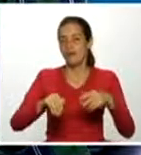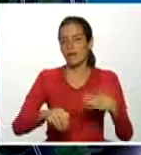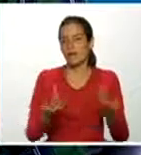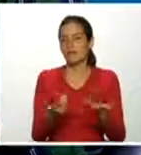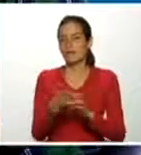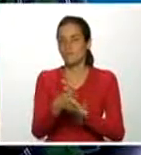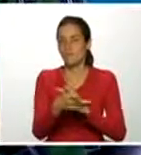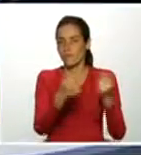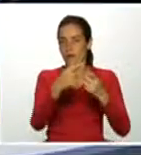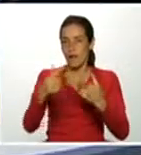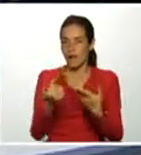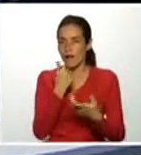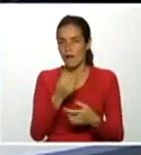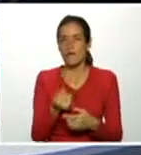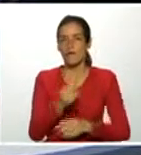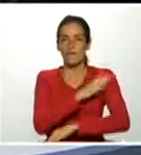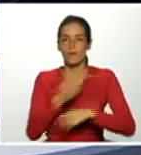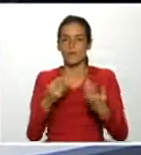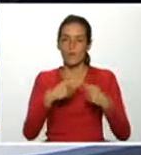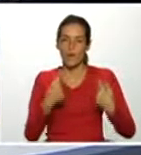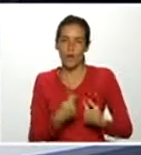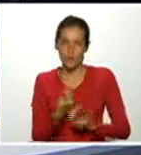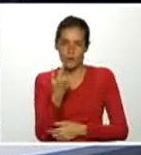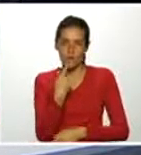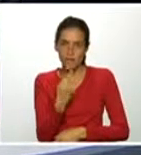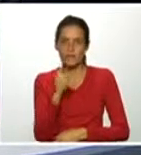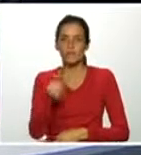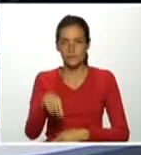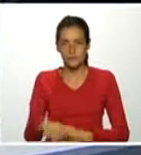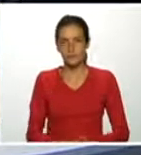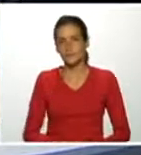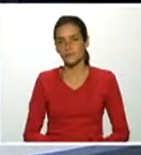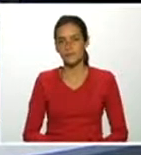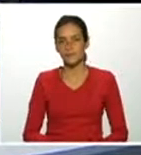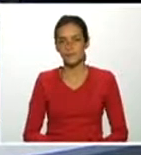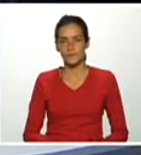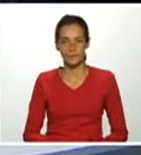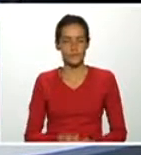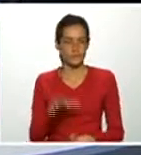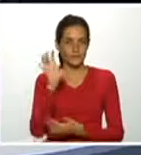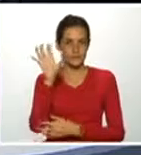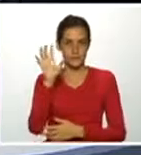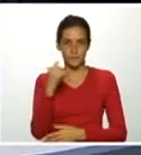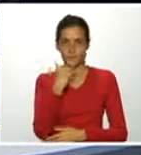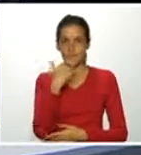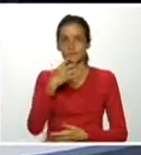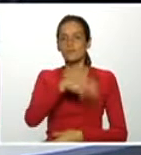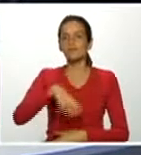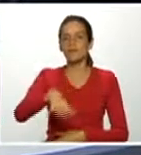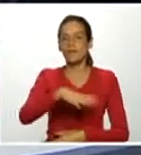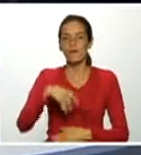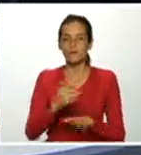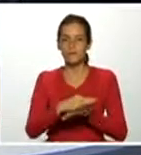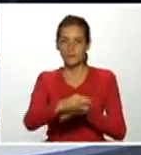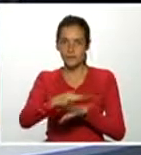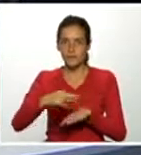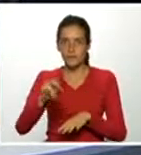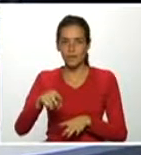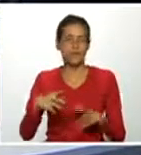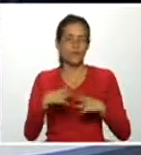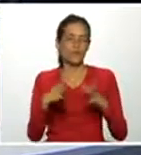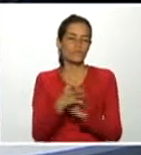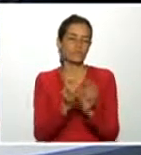legislativo, ejecutivo y poder moral. Y eso está a nivel de la nación, a nivel de estados y a nivel de municipios. Entonces hay